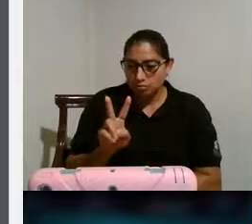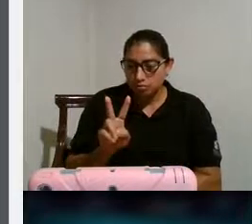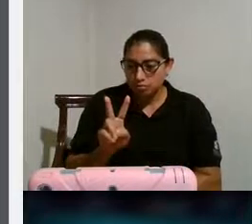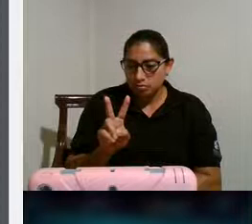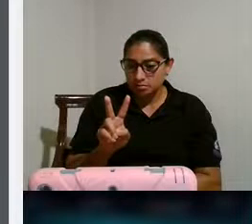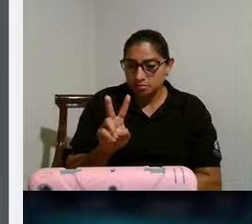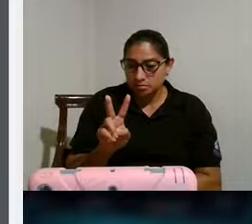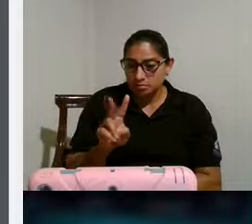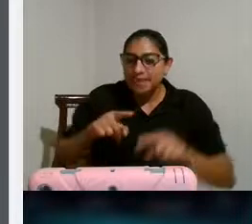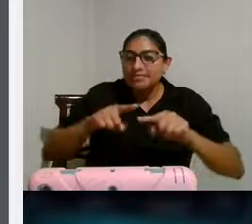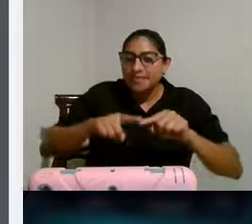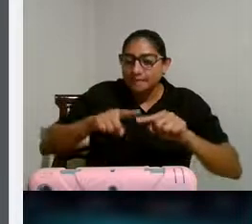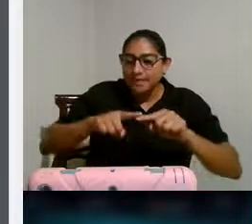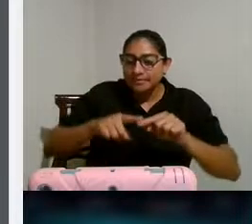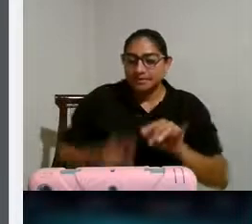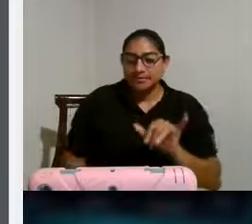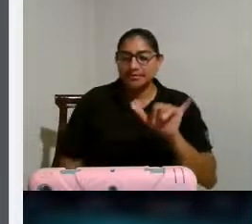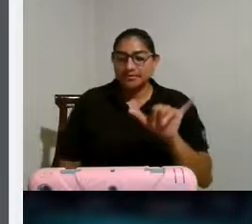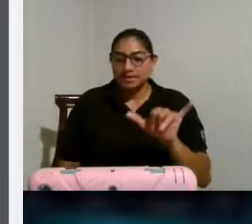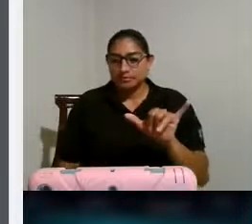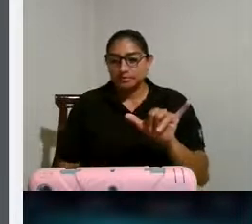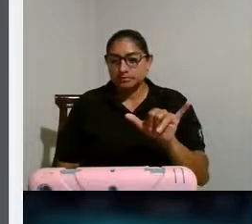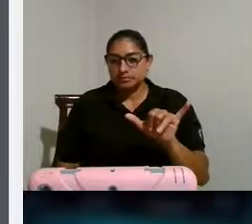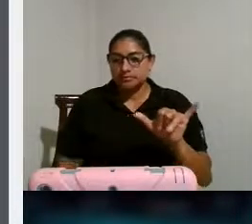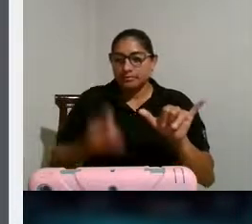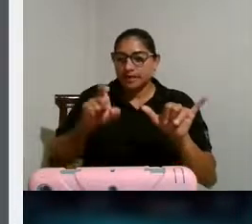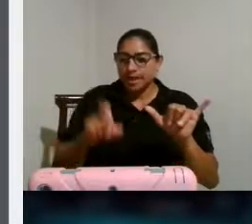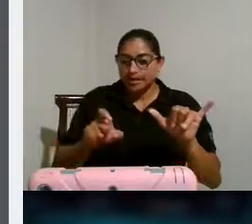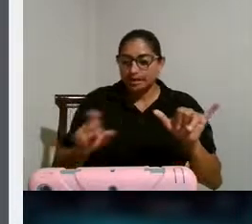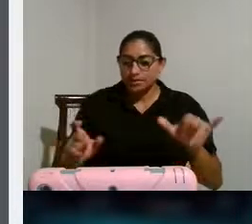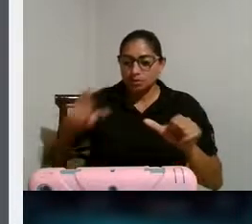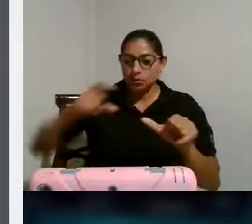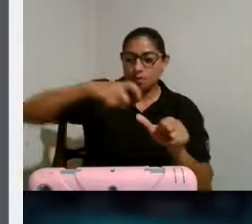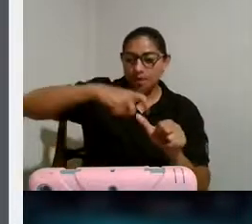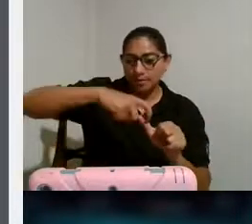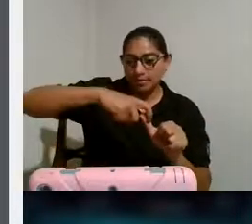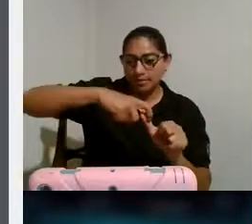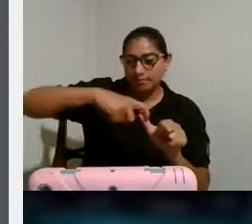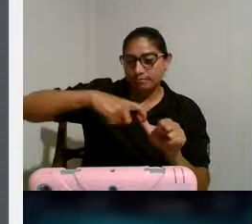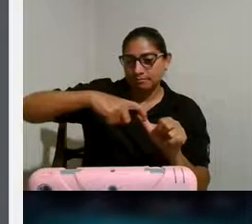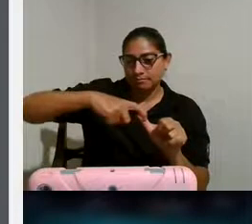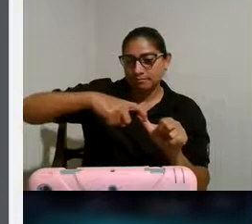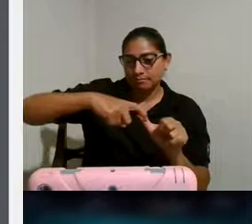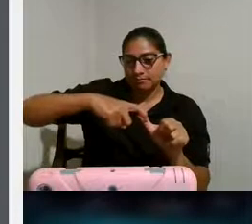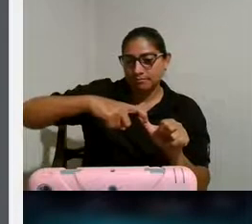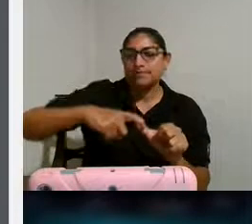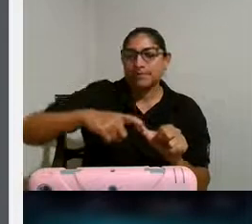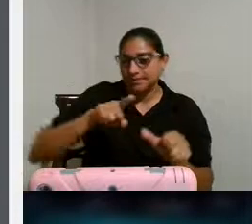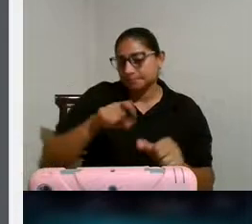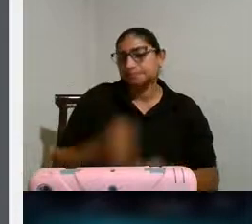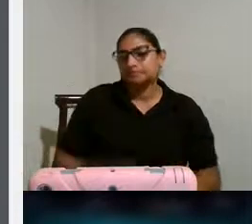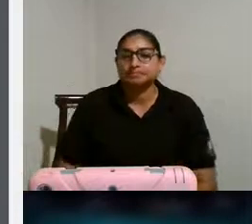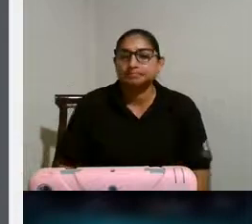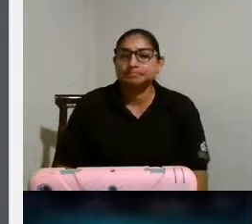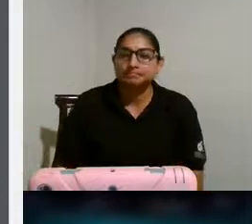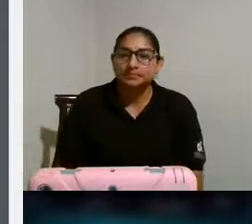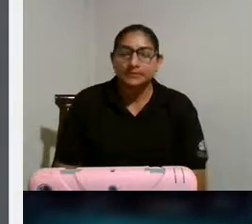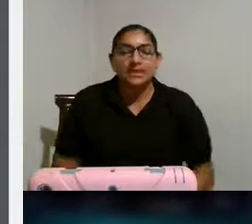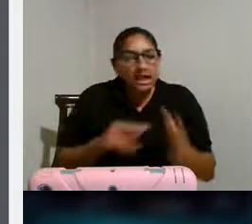variable dependiente y. Entonces, cuando nosotros damos una ecuación, como en este caso, nosotros